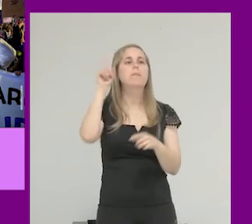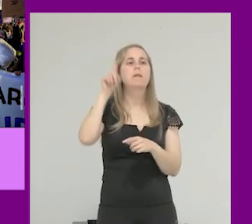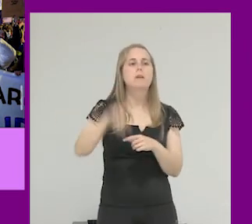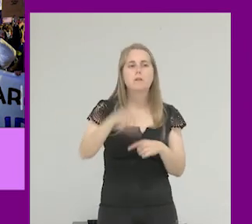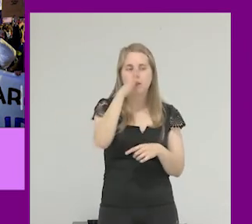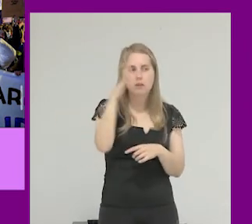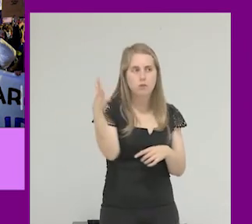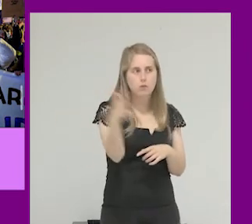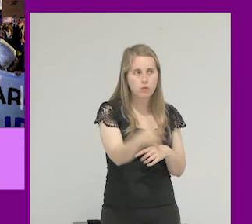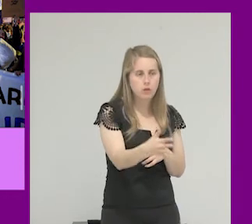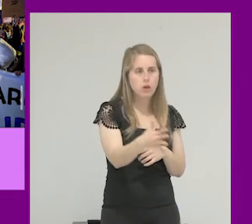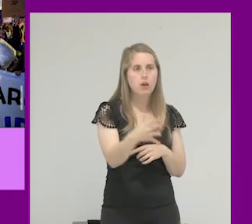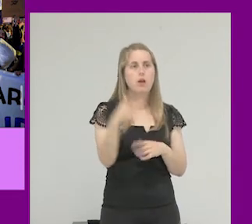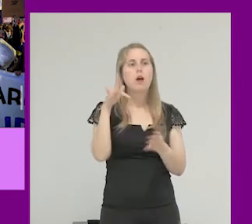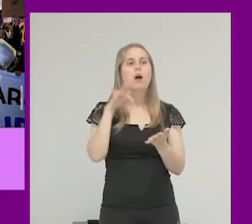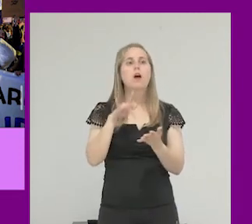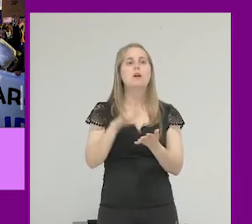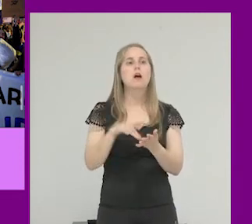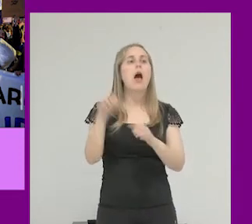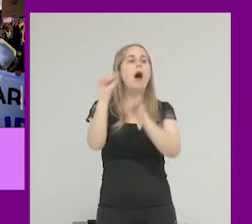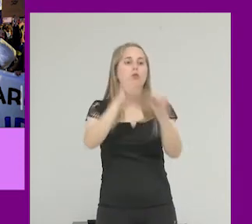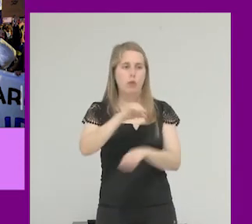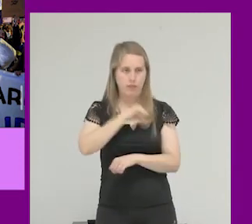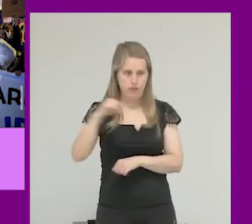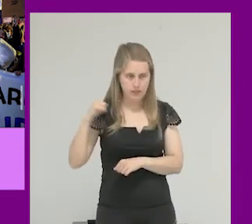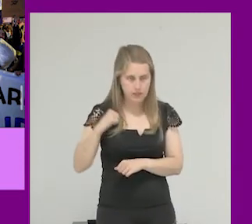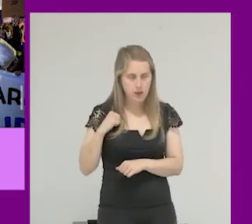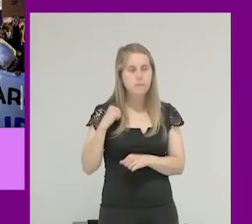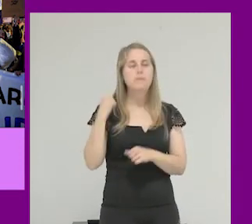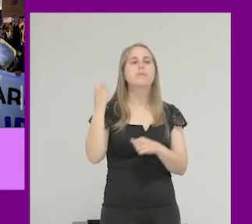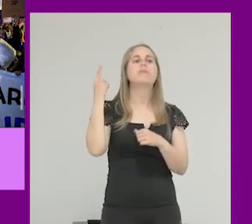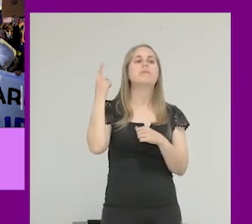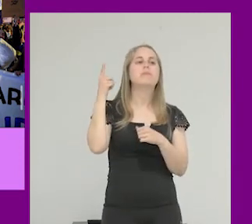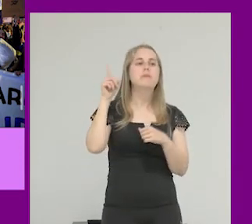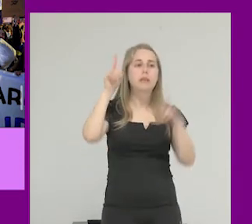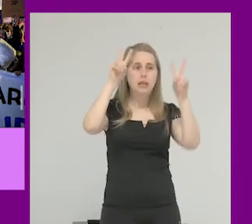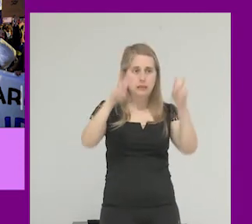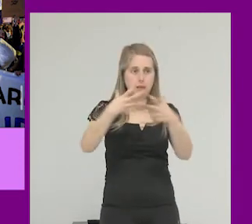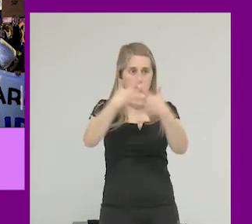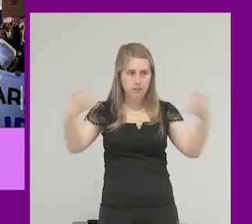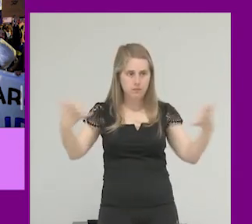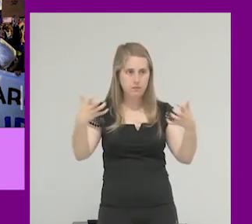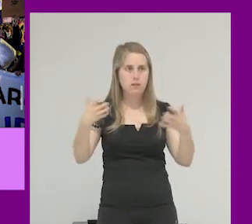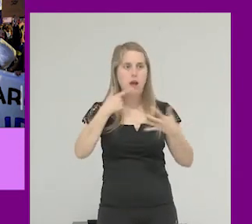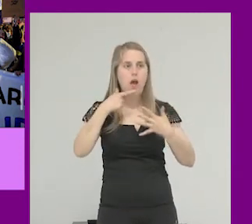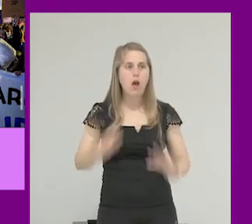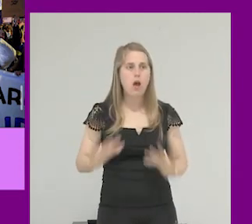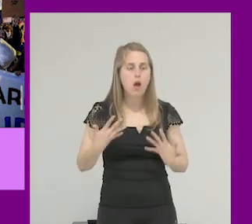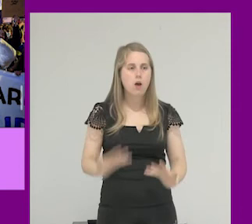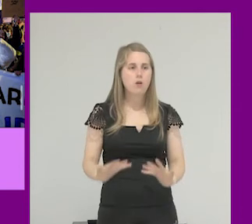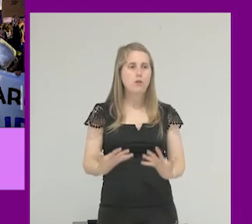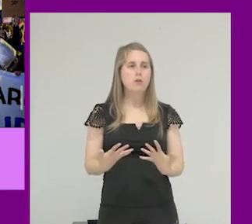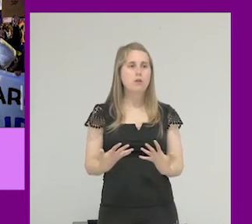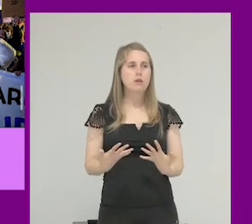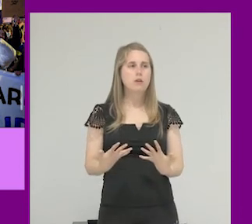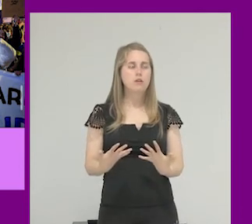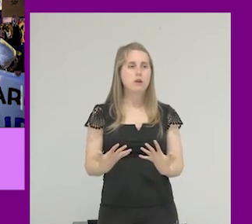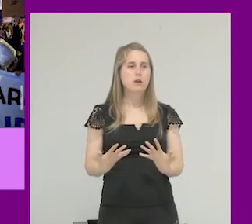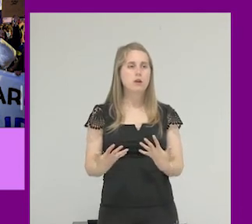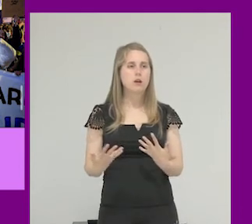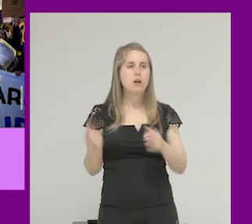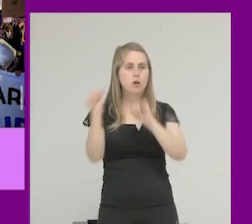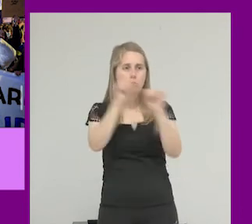se producen, es la autodefensa. El lema utilizado actualmente, «Erasoen aurrean»,